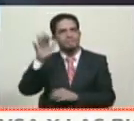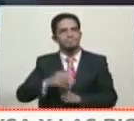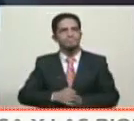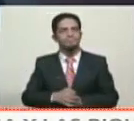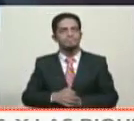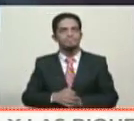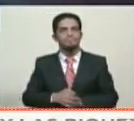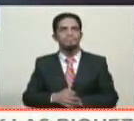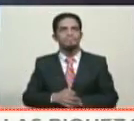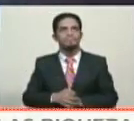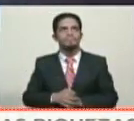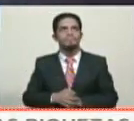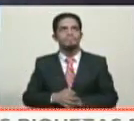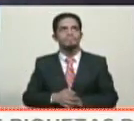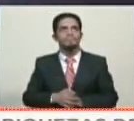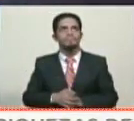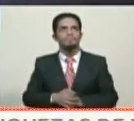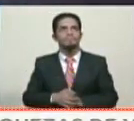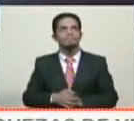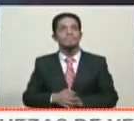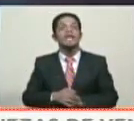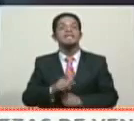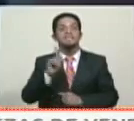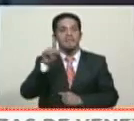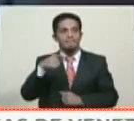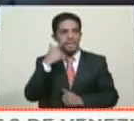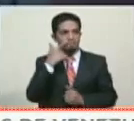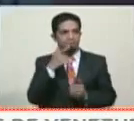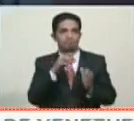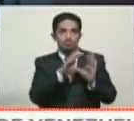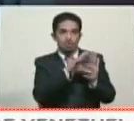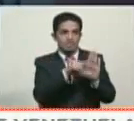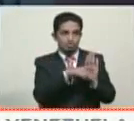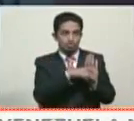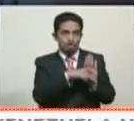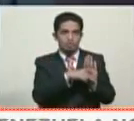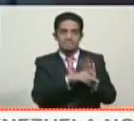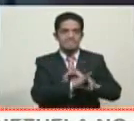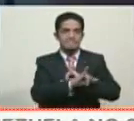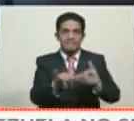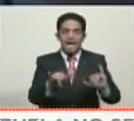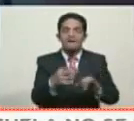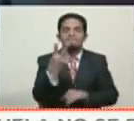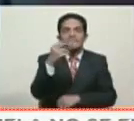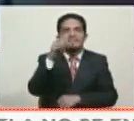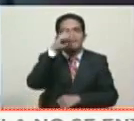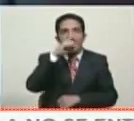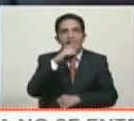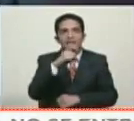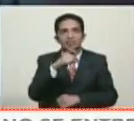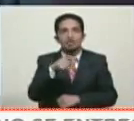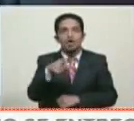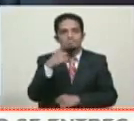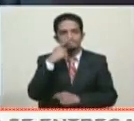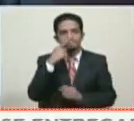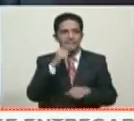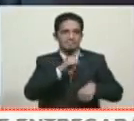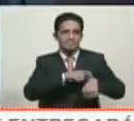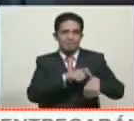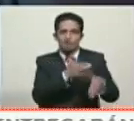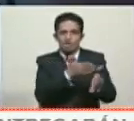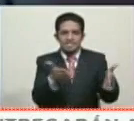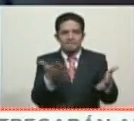como quiera que nuestra niña amada, la Constitución, entró a sus 20 años de edad, en estos tiempos de constituyente y